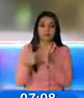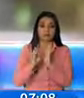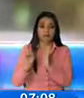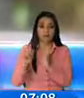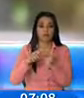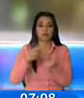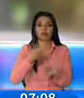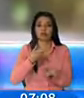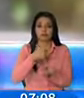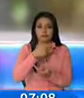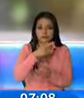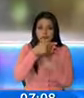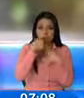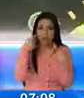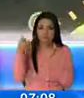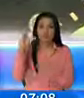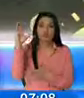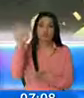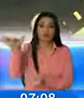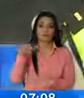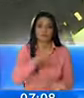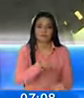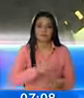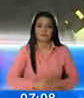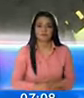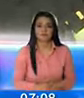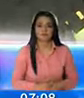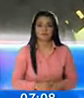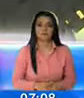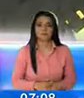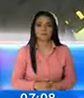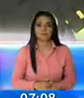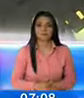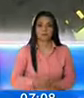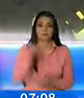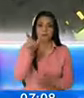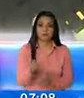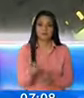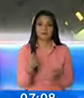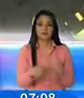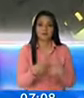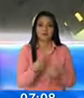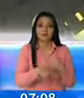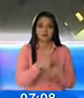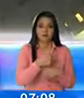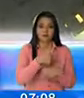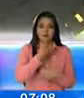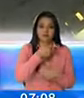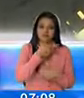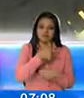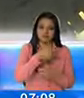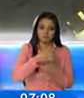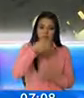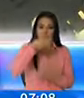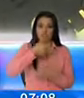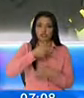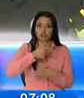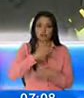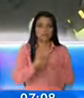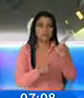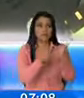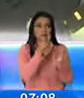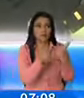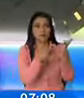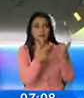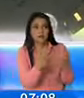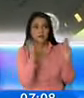que el origen del licor era colombiano. Posiblemente la persona que estaba distribuyendo este producto enganchaba a personas que